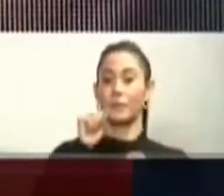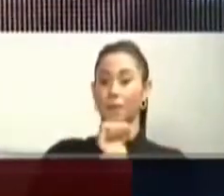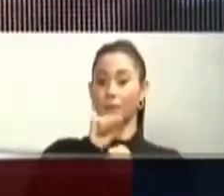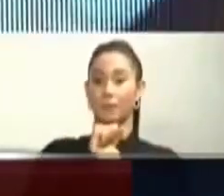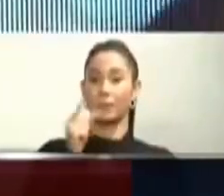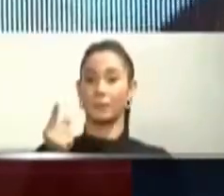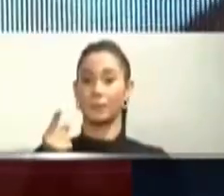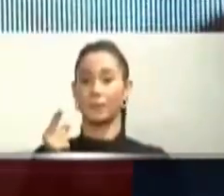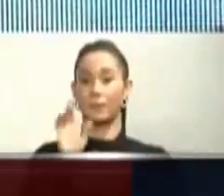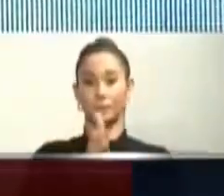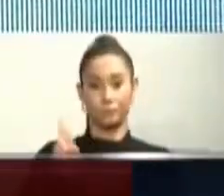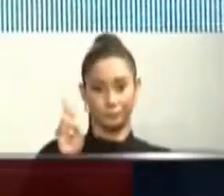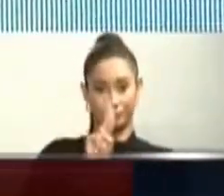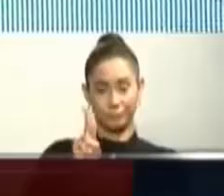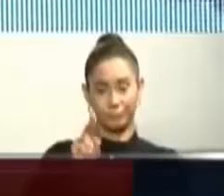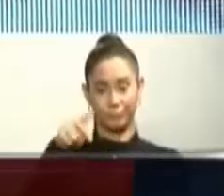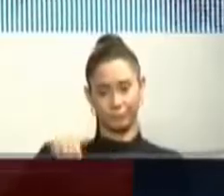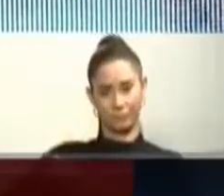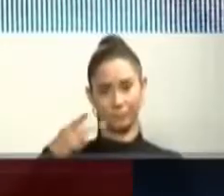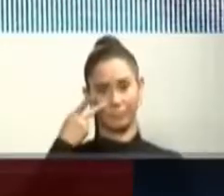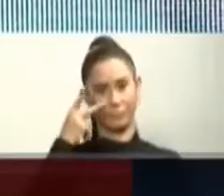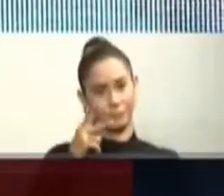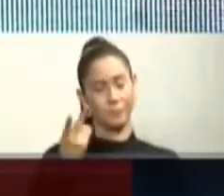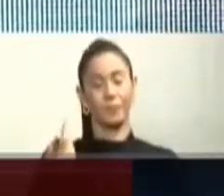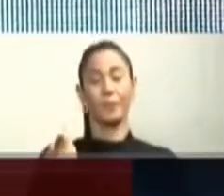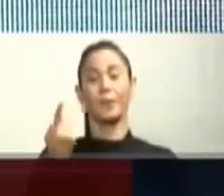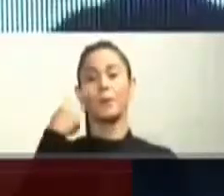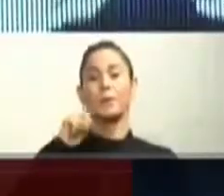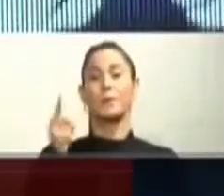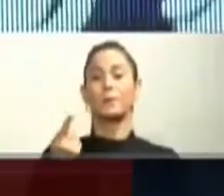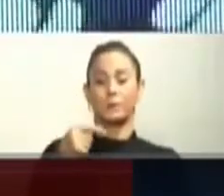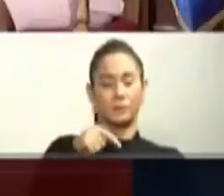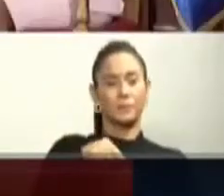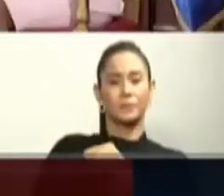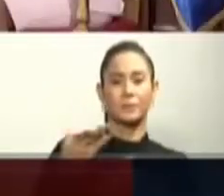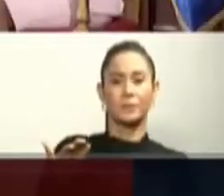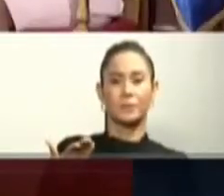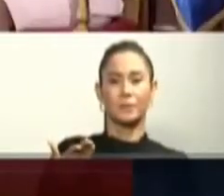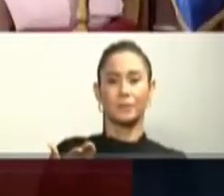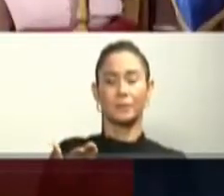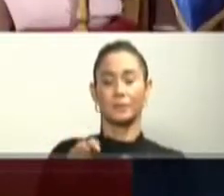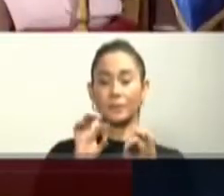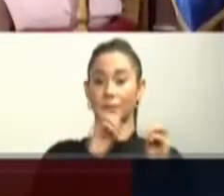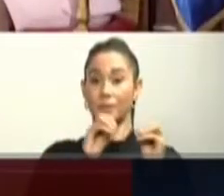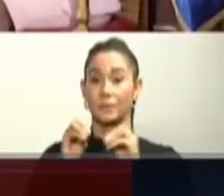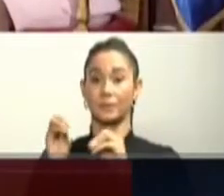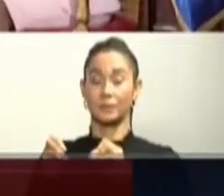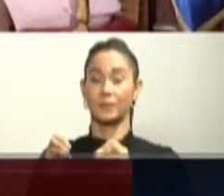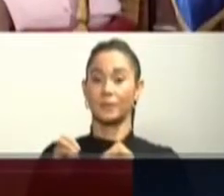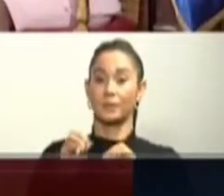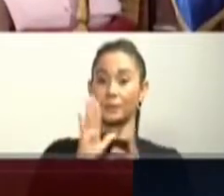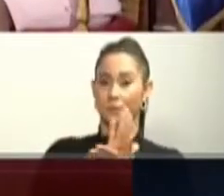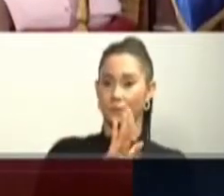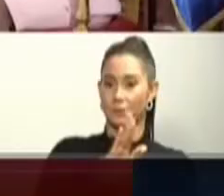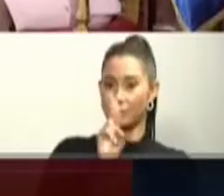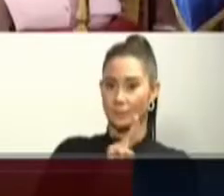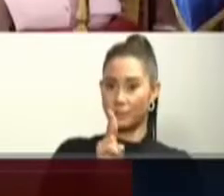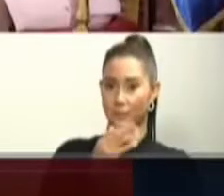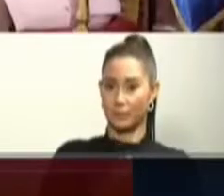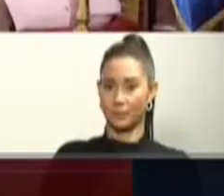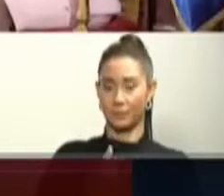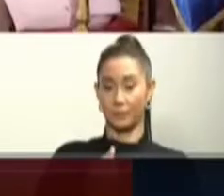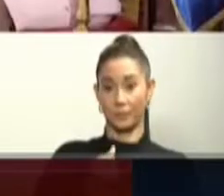Universidad Autónoma. Y yo le decía, pero ¿qué tiempo tienes tú impartiendo esa cátedra? Y me